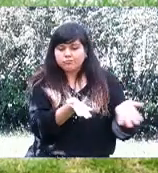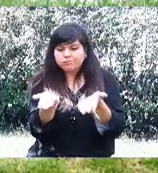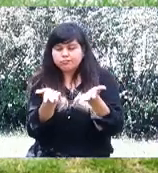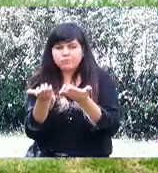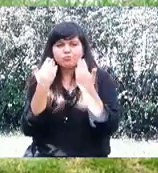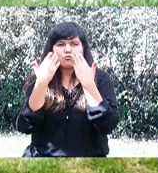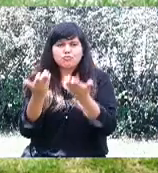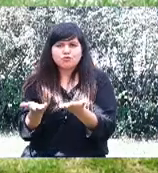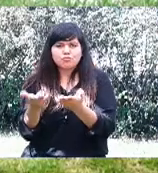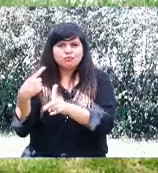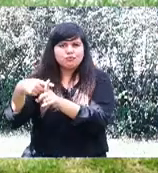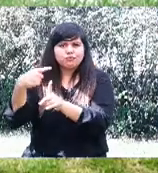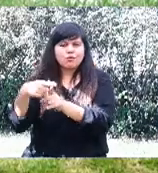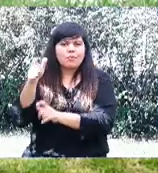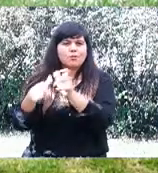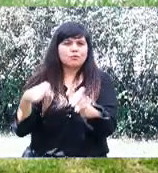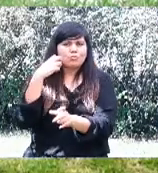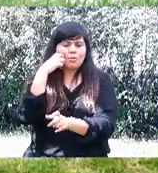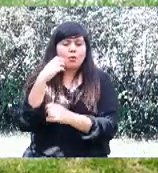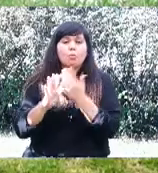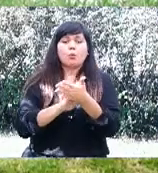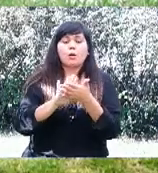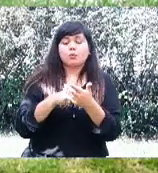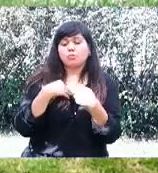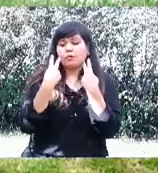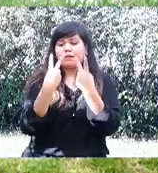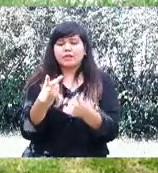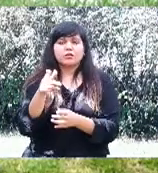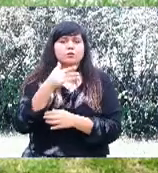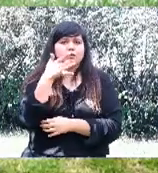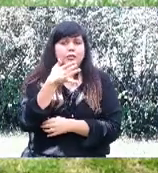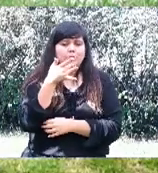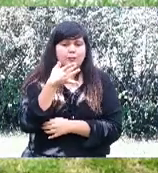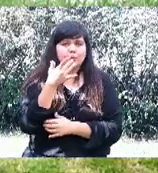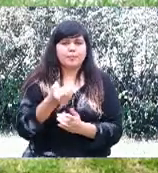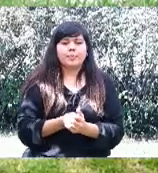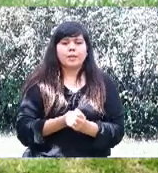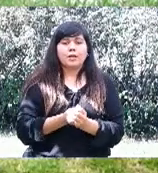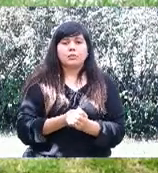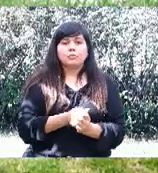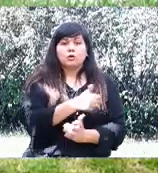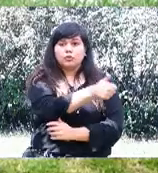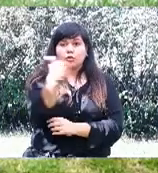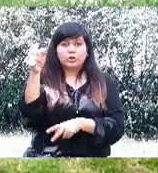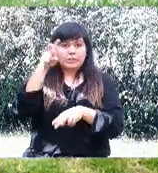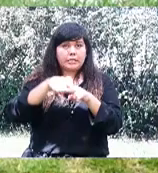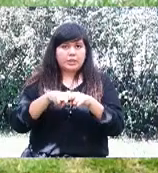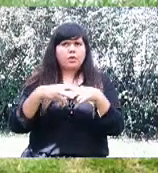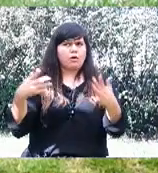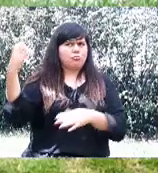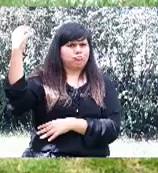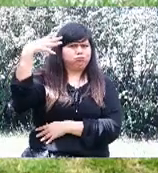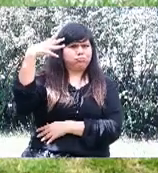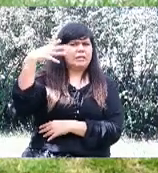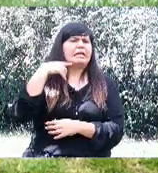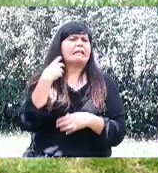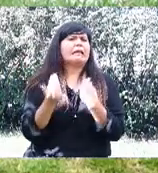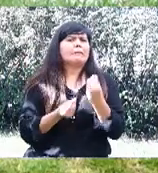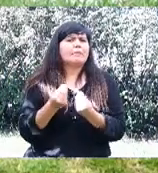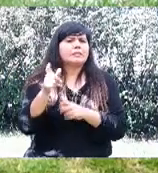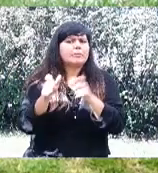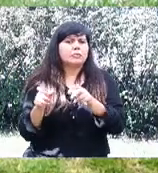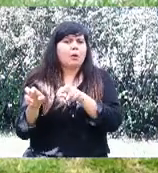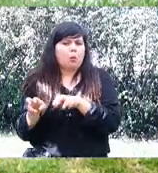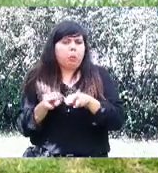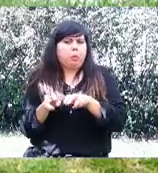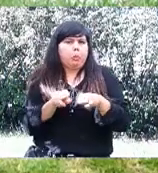beneficios a la humanidad estaba viendo por ejemplo una cosa s sencilla acá que estaban todos sentados acá y ahora hay sol Entonces qué es lo que hace la gente se